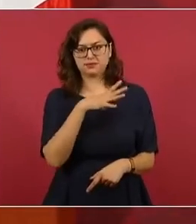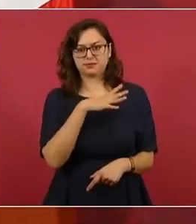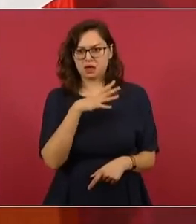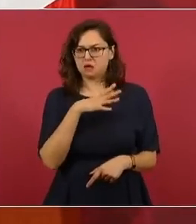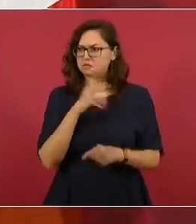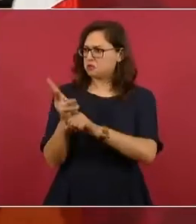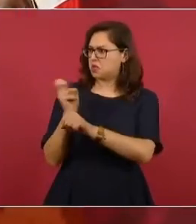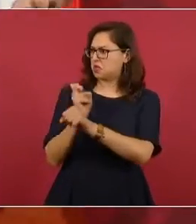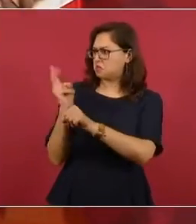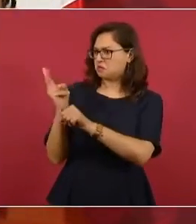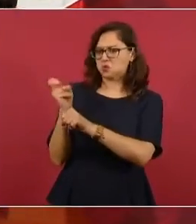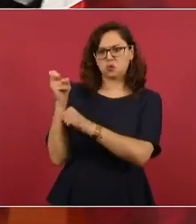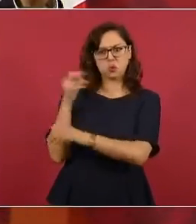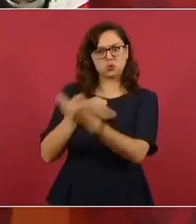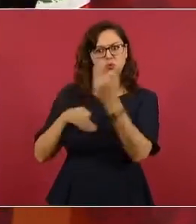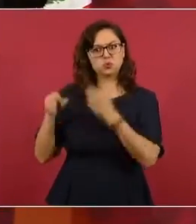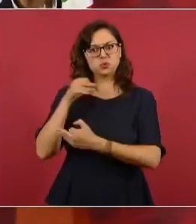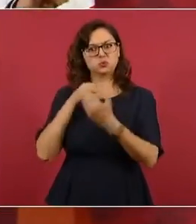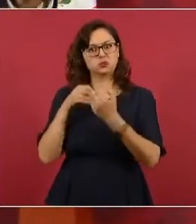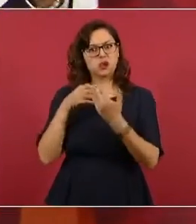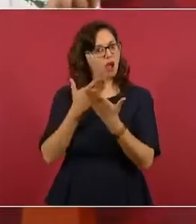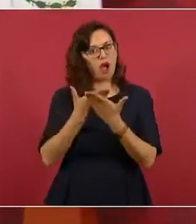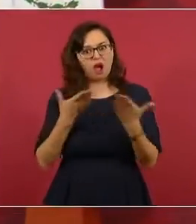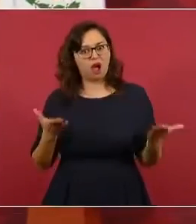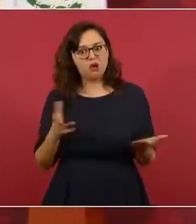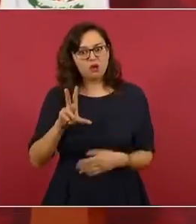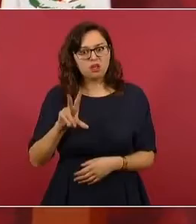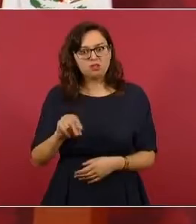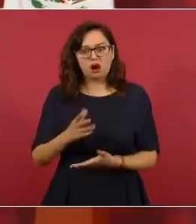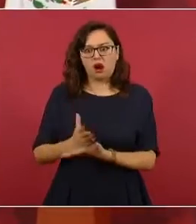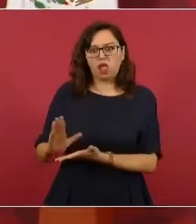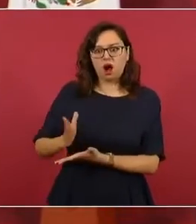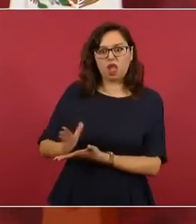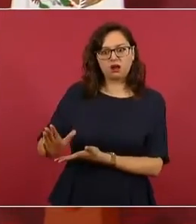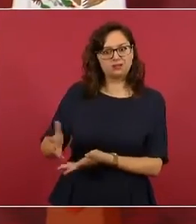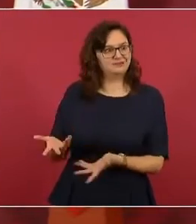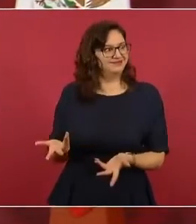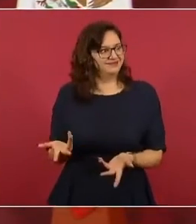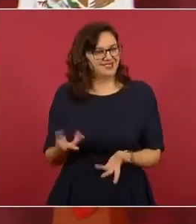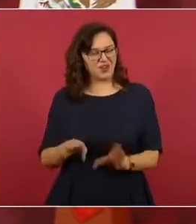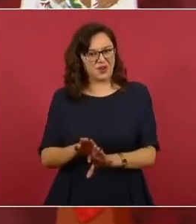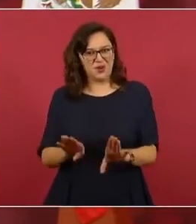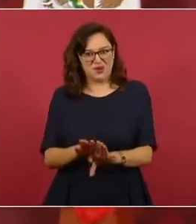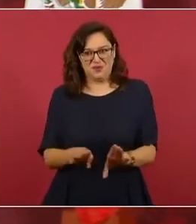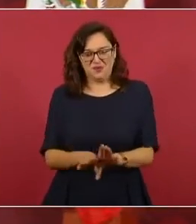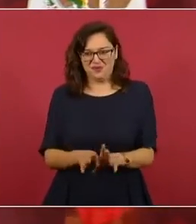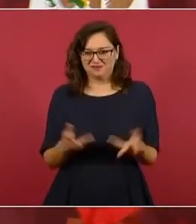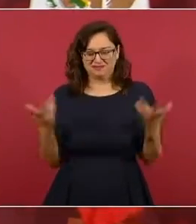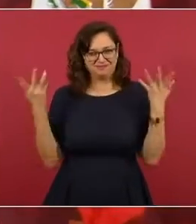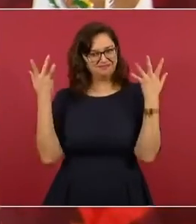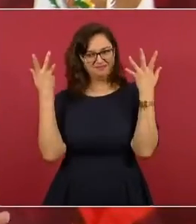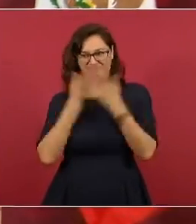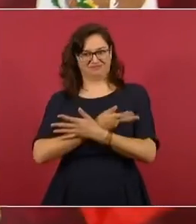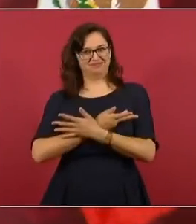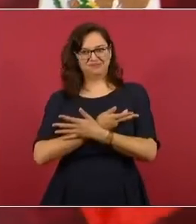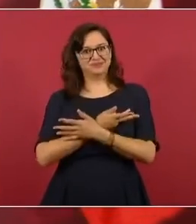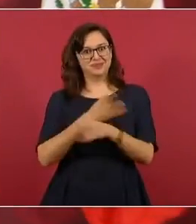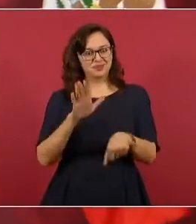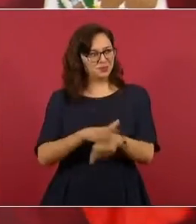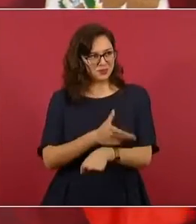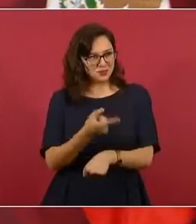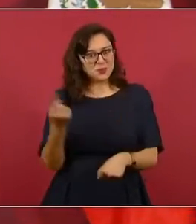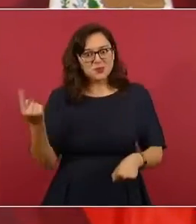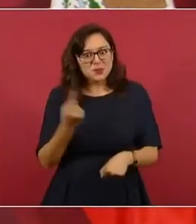Al contrario, sí hemos avanzado mucho en el entendimiento y nos